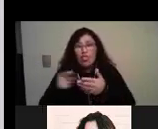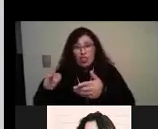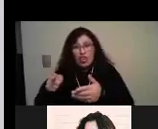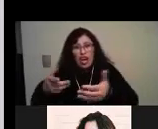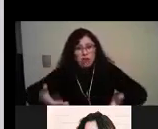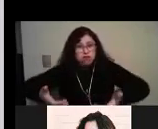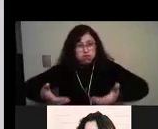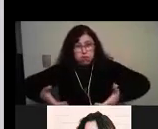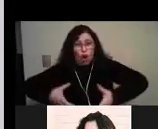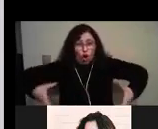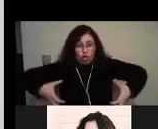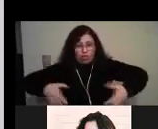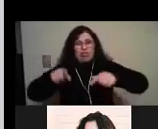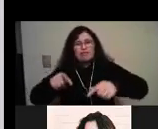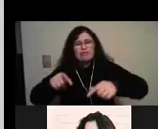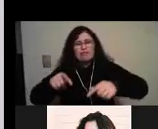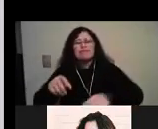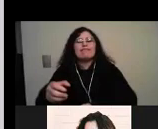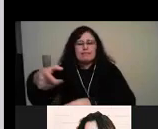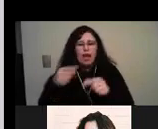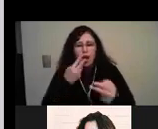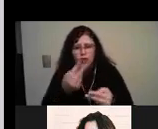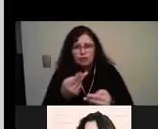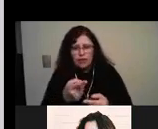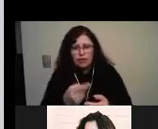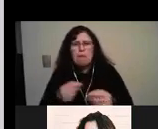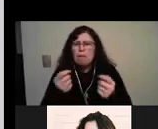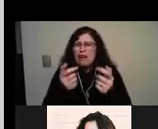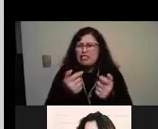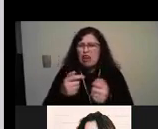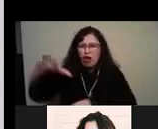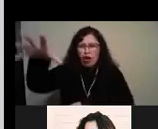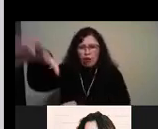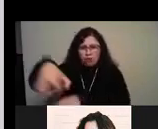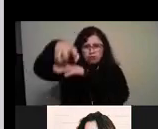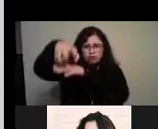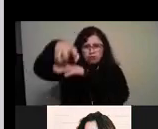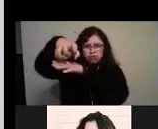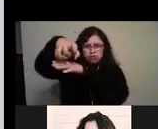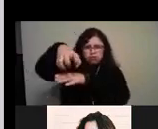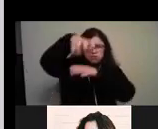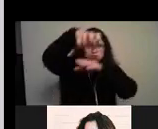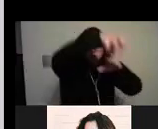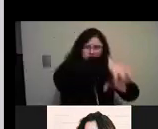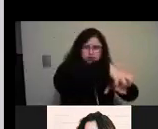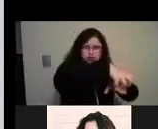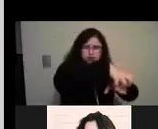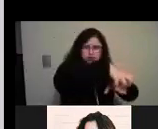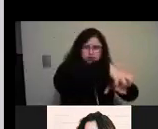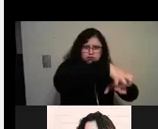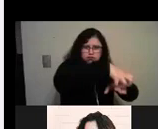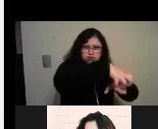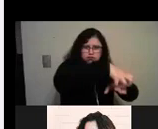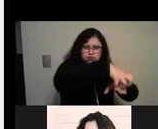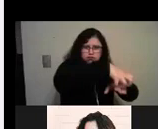ya. Y se utilizan de esta manera, ya, es como una grúa hidráulica que uno coloca al paciente muchas veces bajo